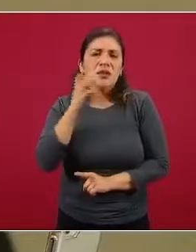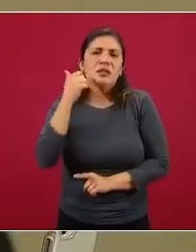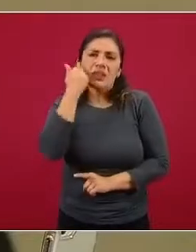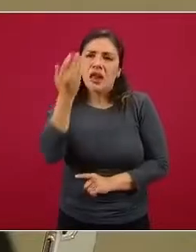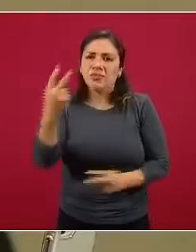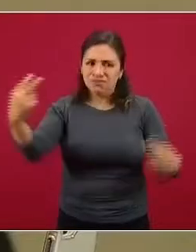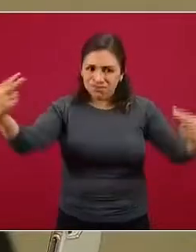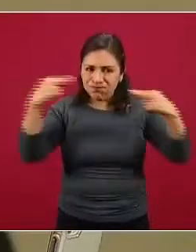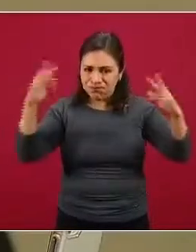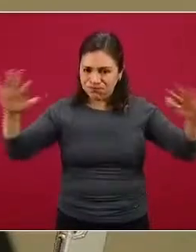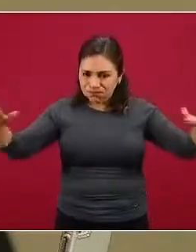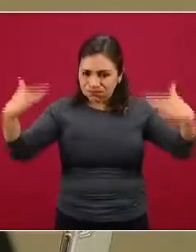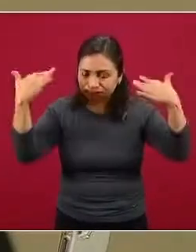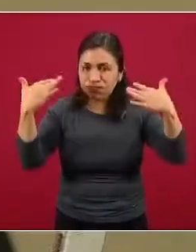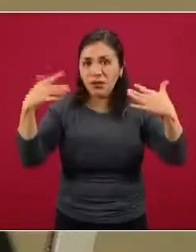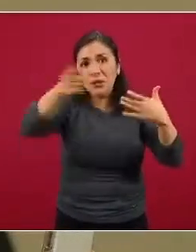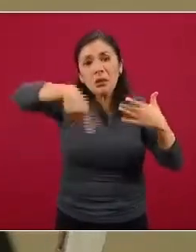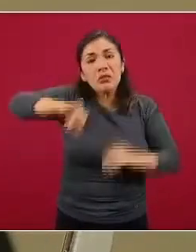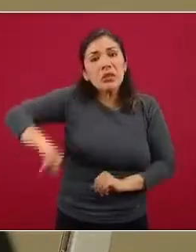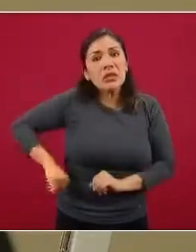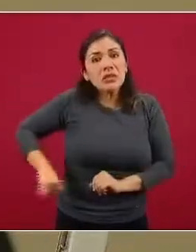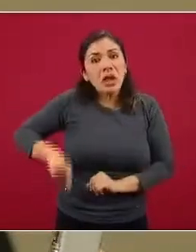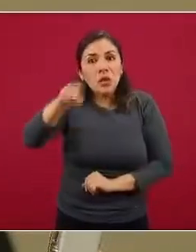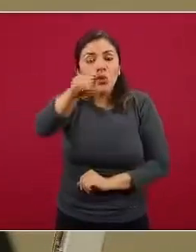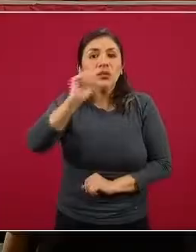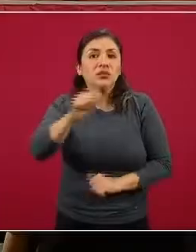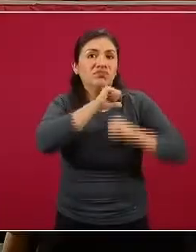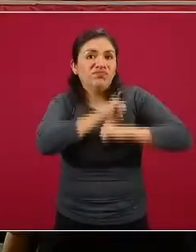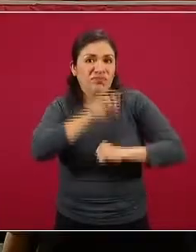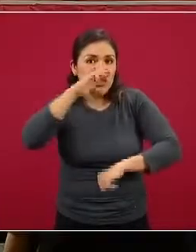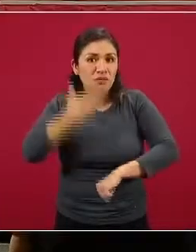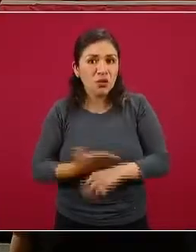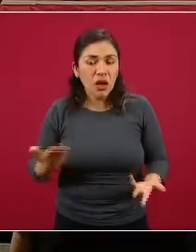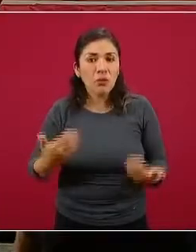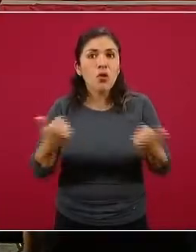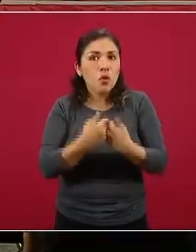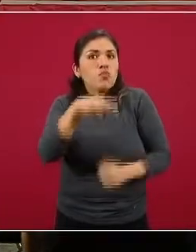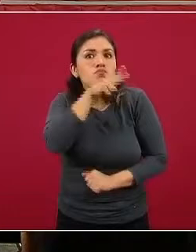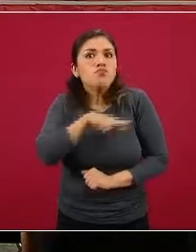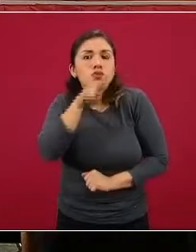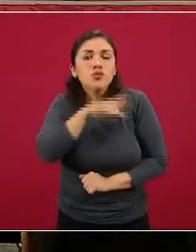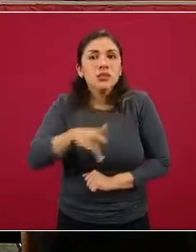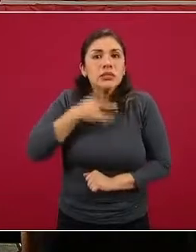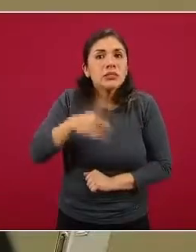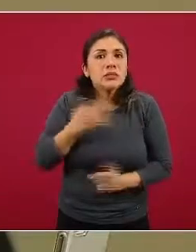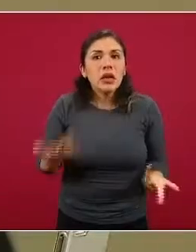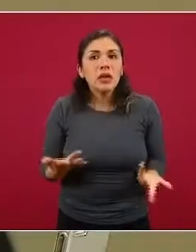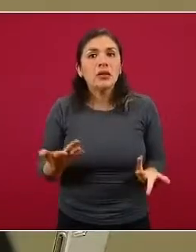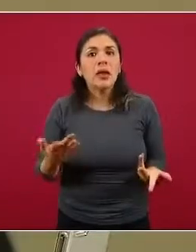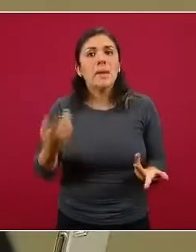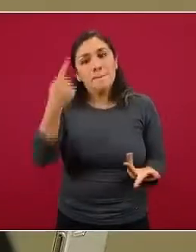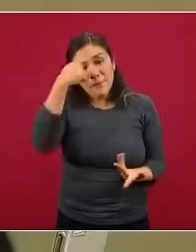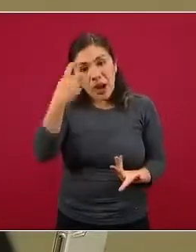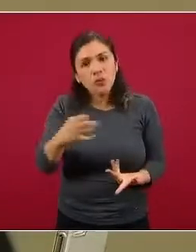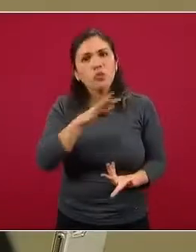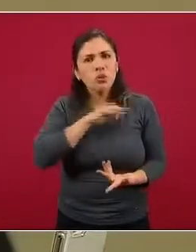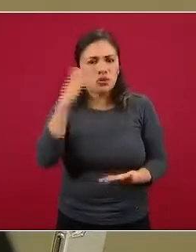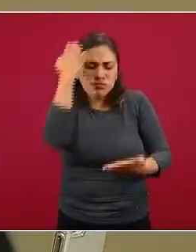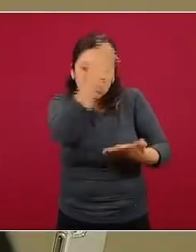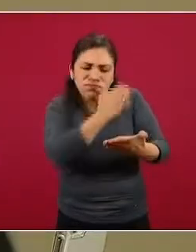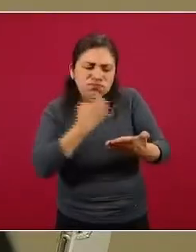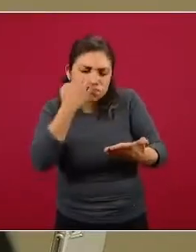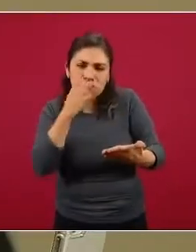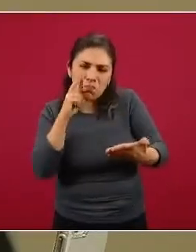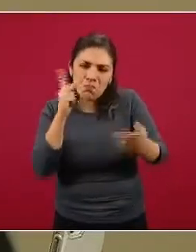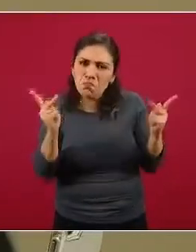la atención, que les interese a ustedes como autoridades preocupadas, para que puedan verificar que